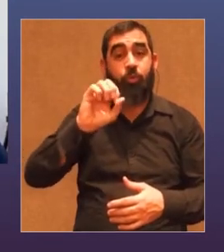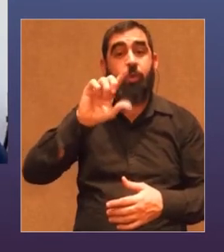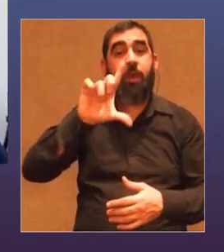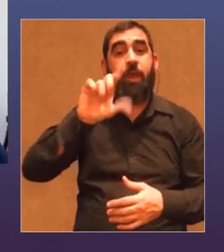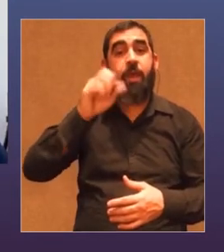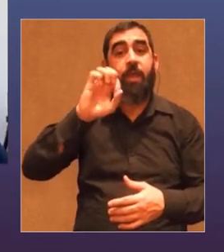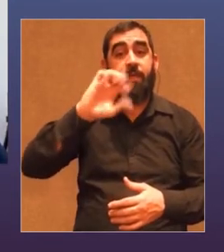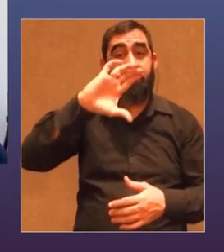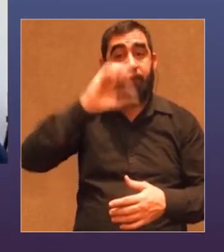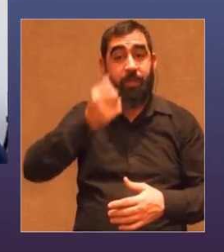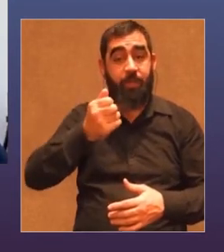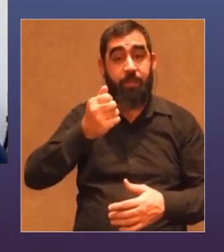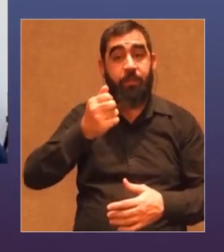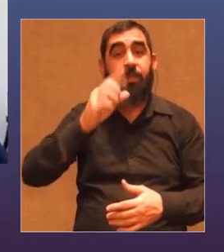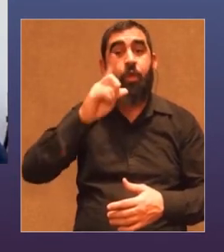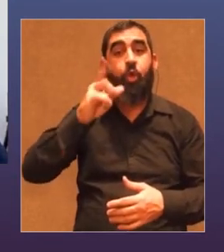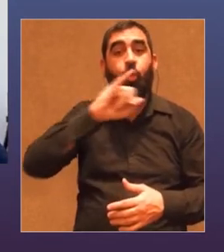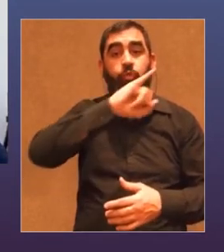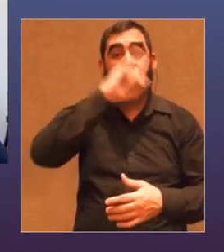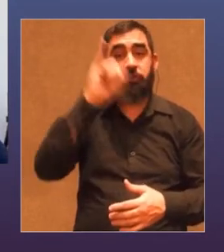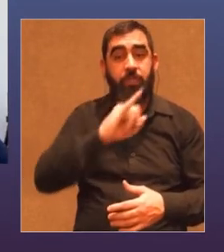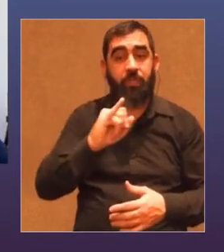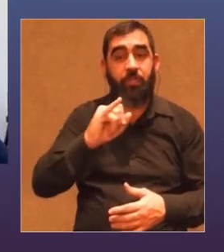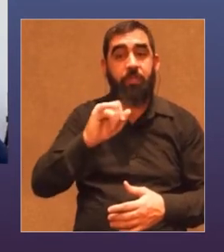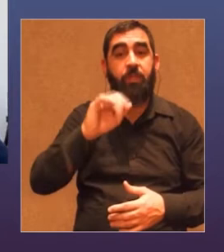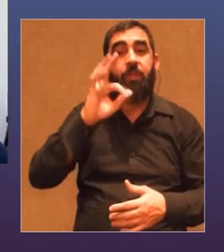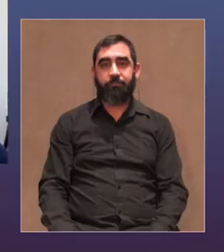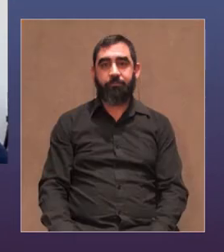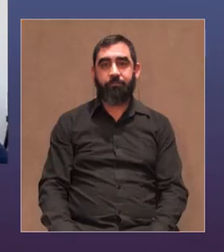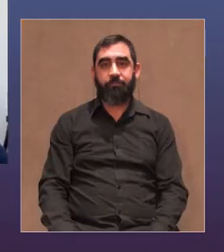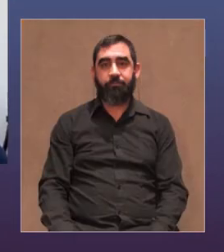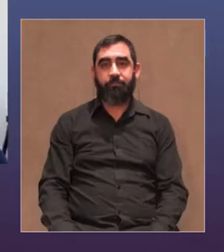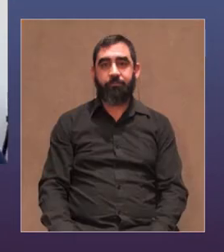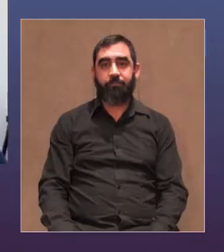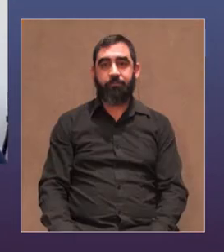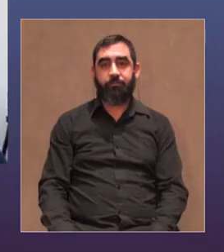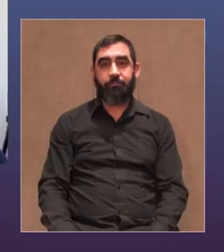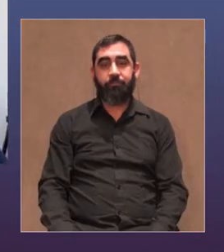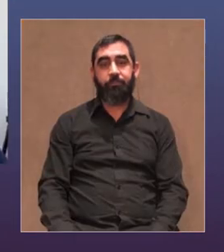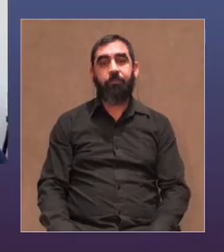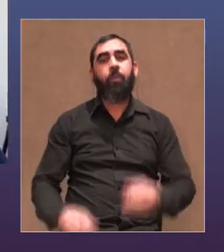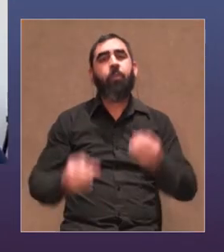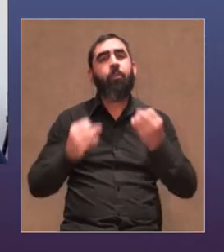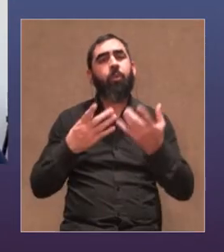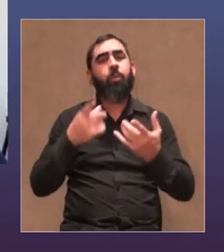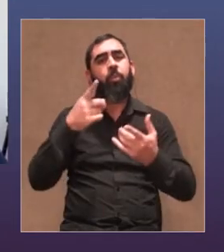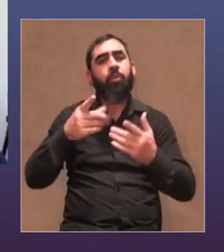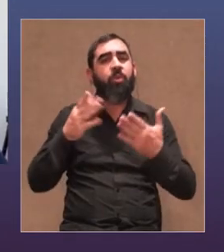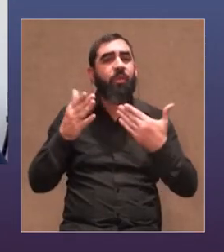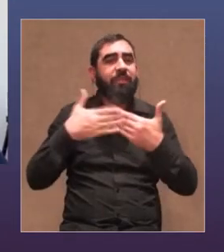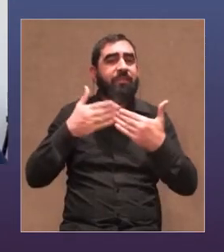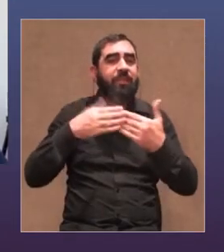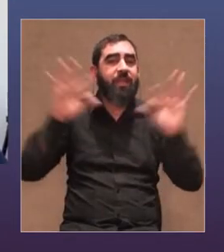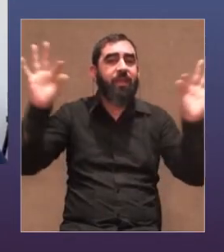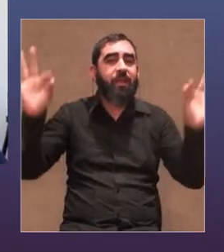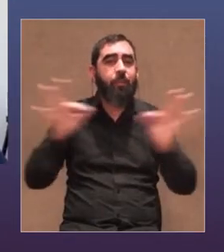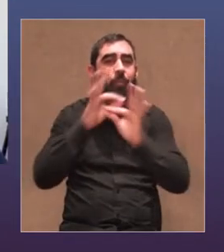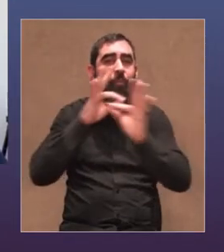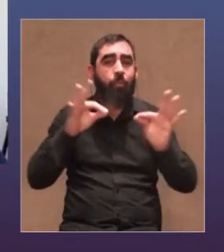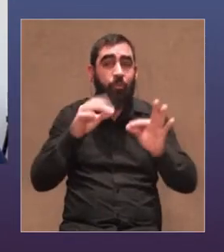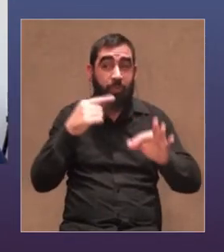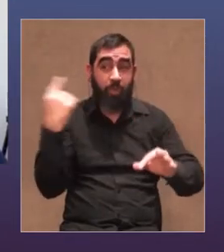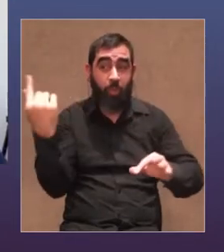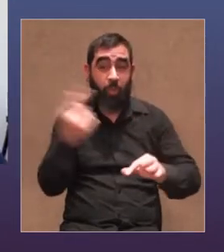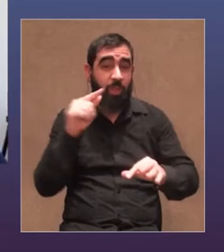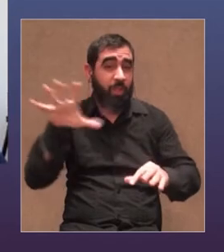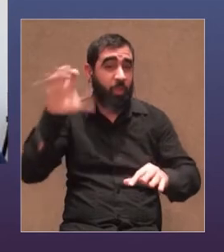Lasca, Margarita González y Polly Ferman. ¿Cómo se dio su acercamiento a la música? ¿Ustedes